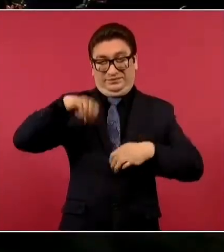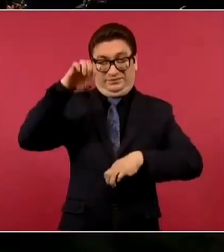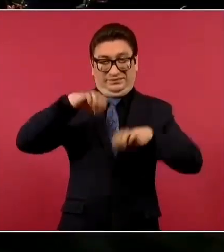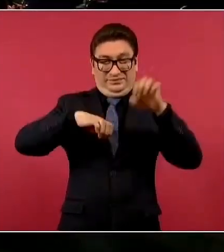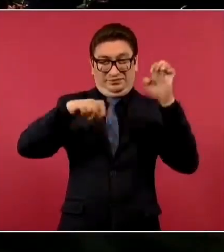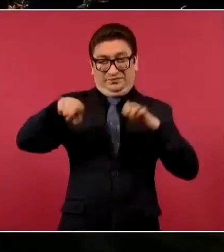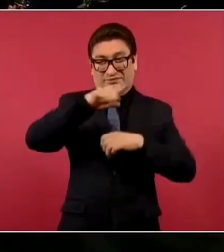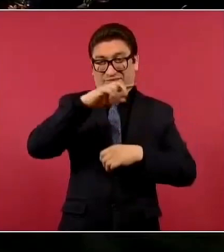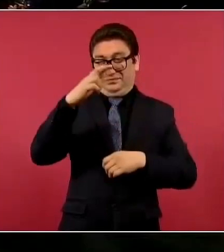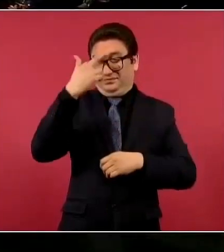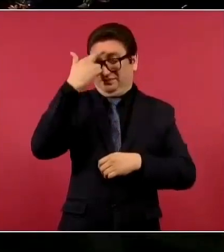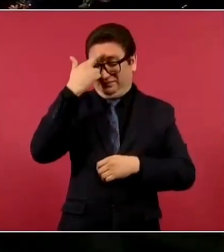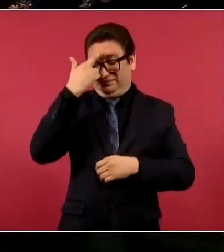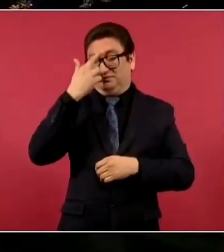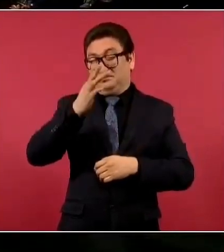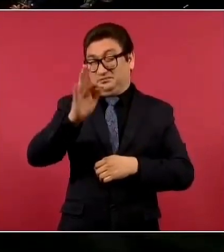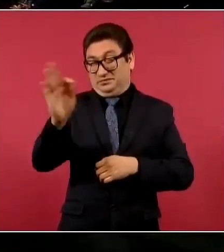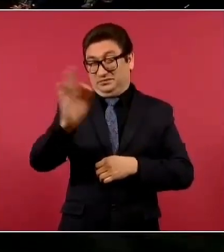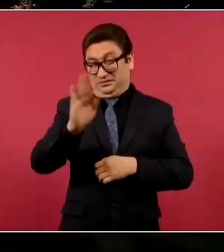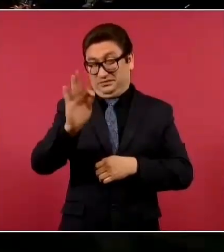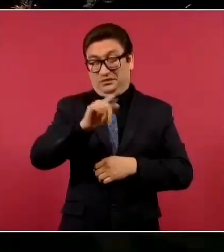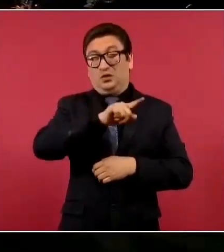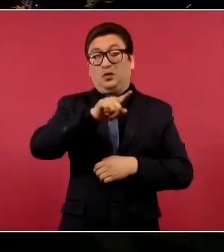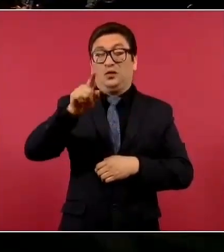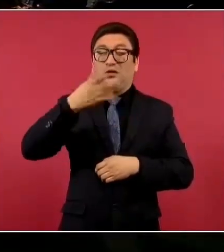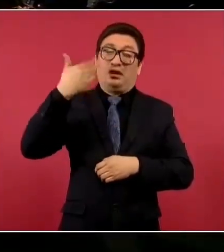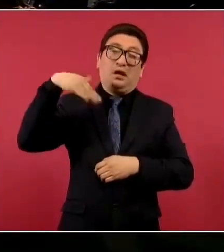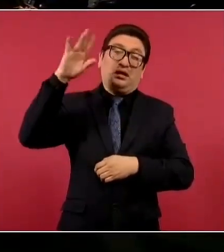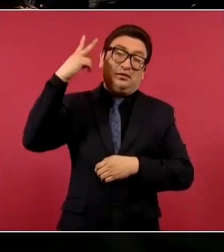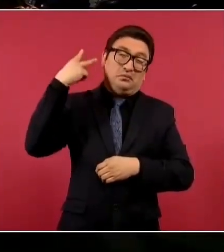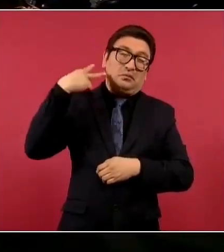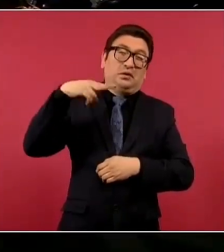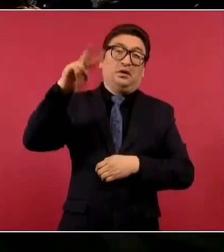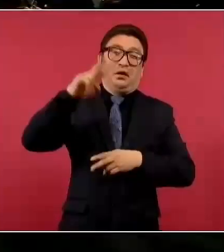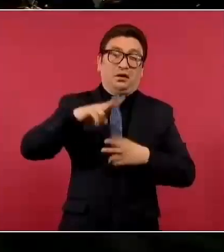se acuerdan, si viajaron en el ferrocarril,